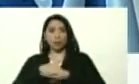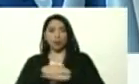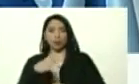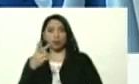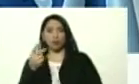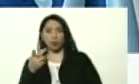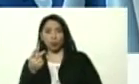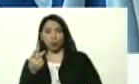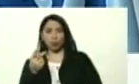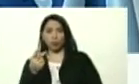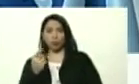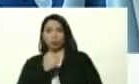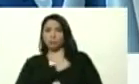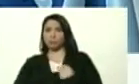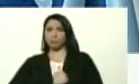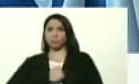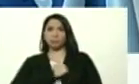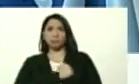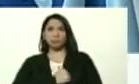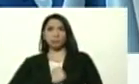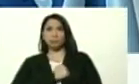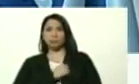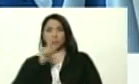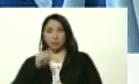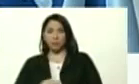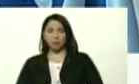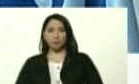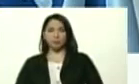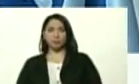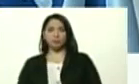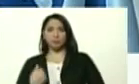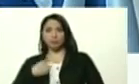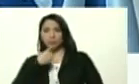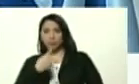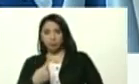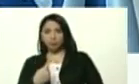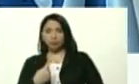caso, muy lamentable, y yo diría